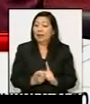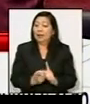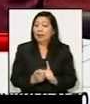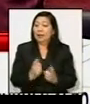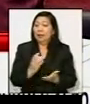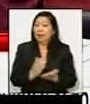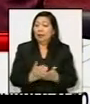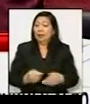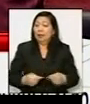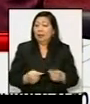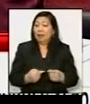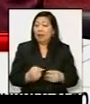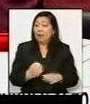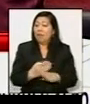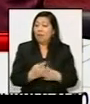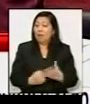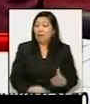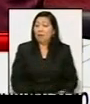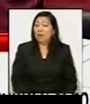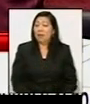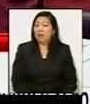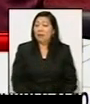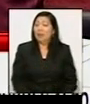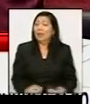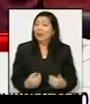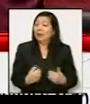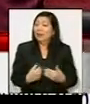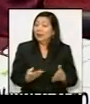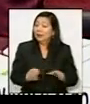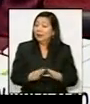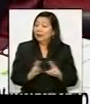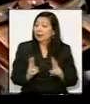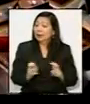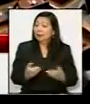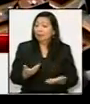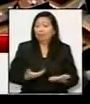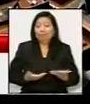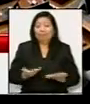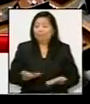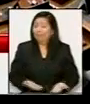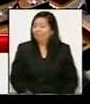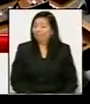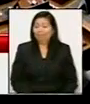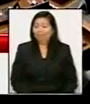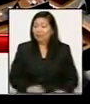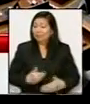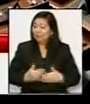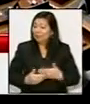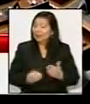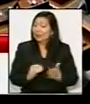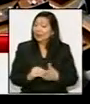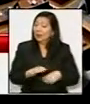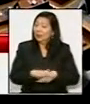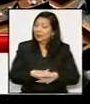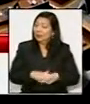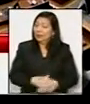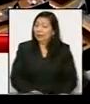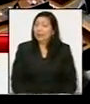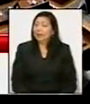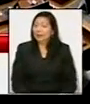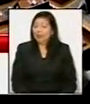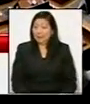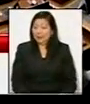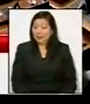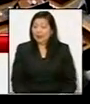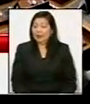mitad del debate de la metodología y congresistas que tenemos que ir cerrando tema y lo contrario no vamos a poder avanzar vamos a tratar de que sea así